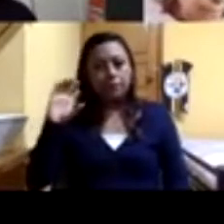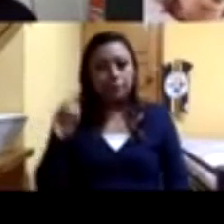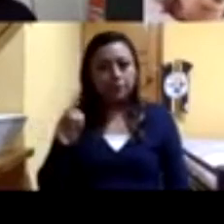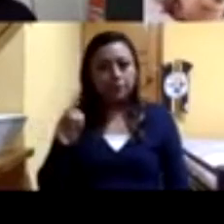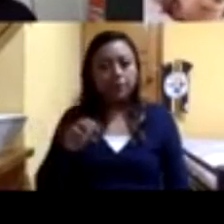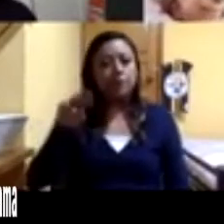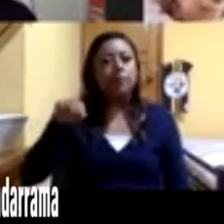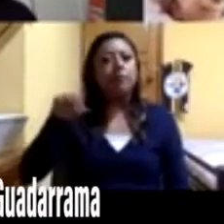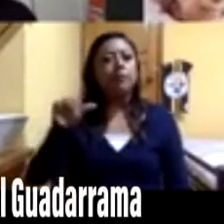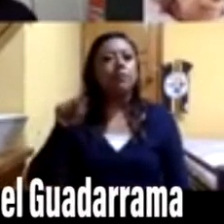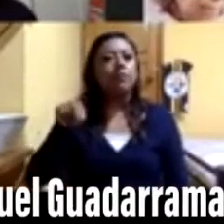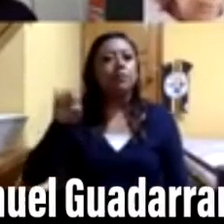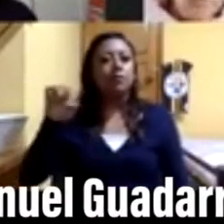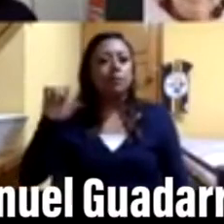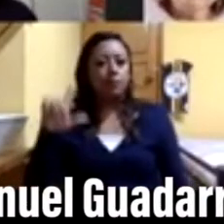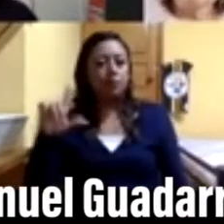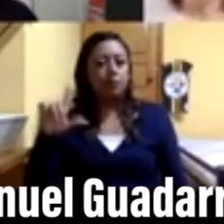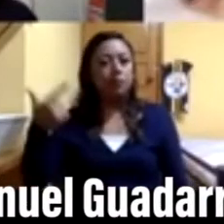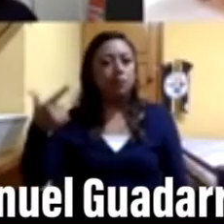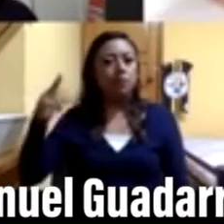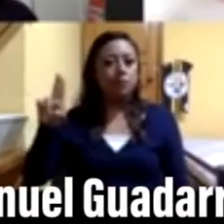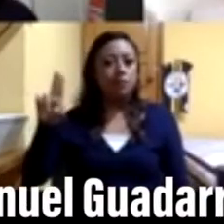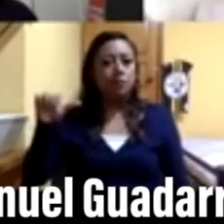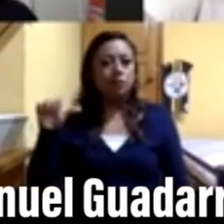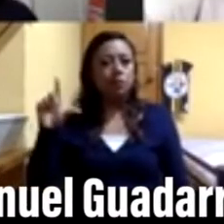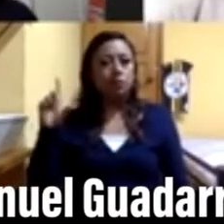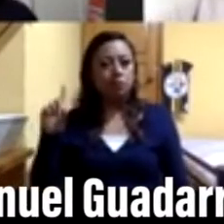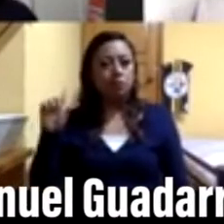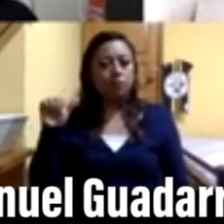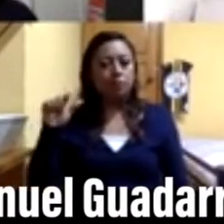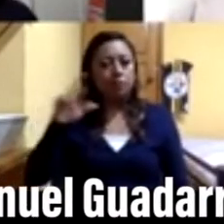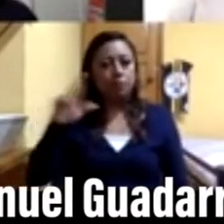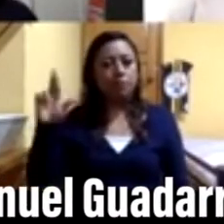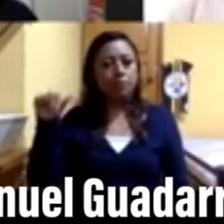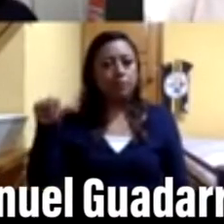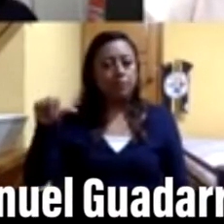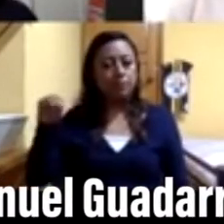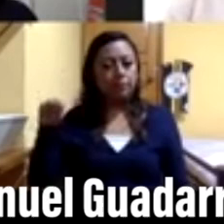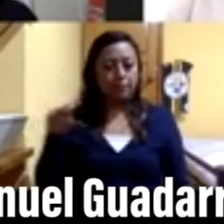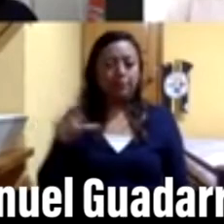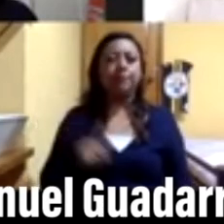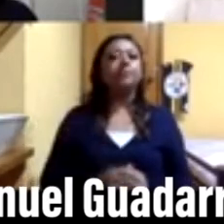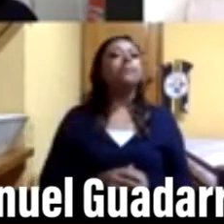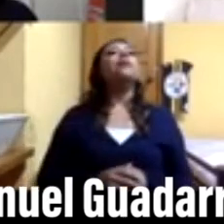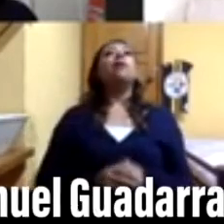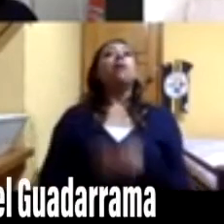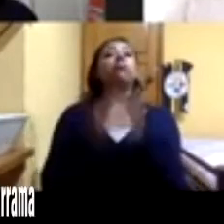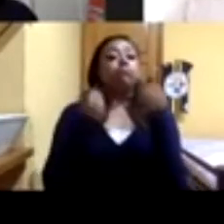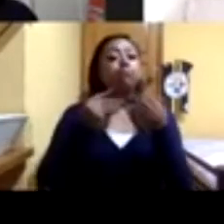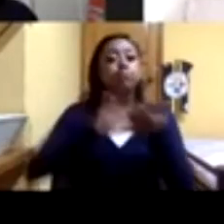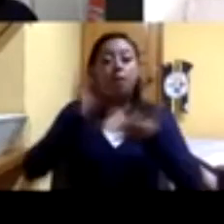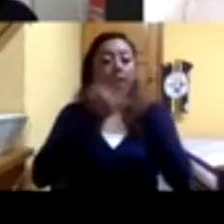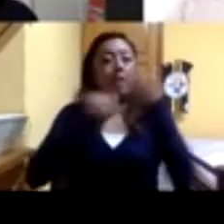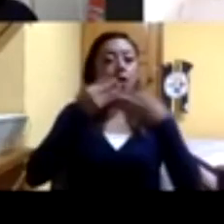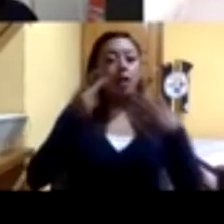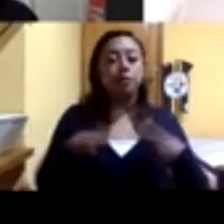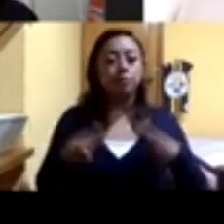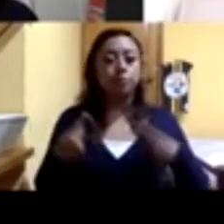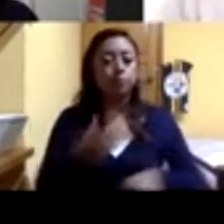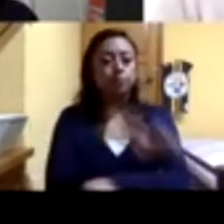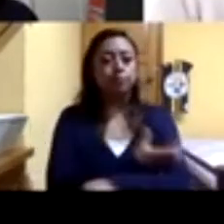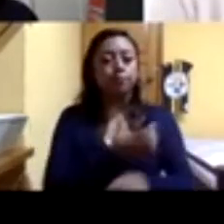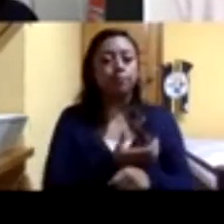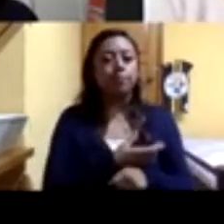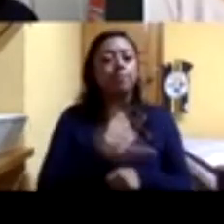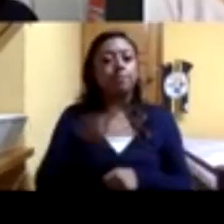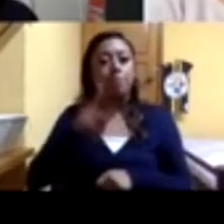Gracias, Alan. Buenos días a todas las personas que nos acompañan, en especial a todos los funcionarios públicos, a los servidores públicos